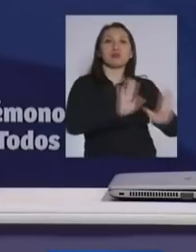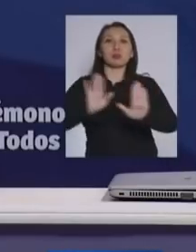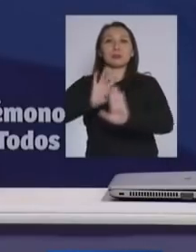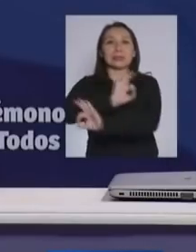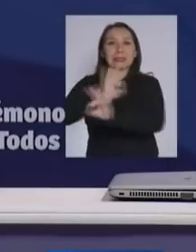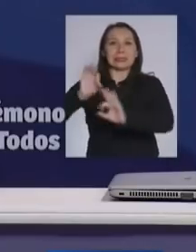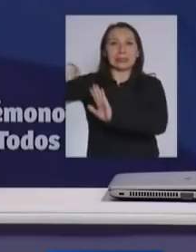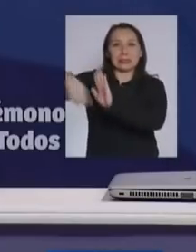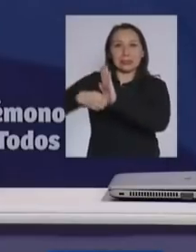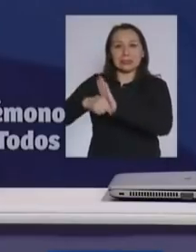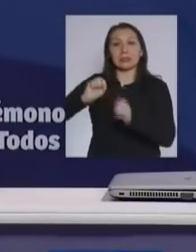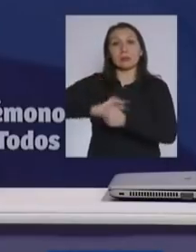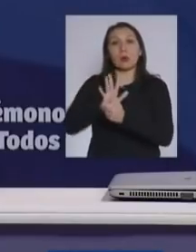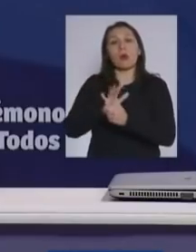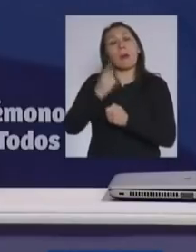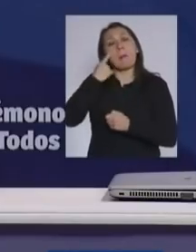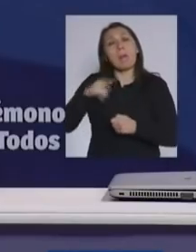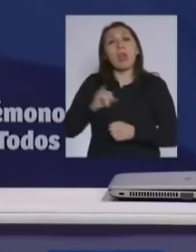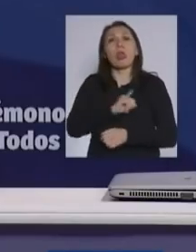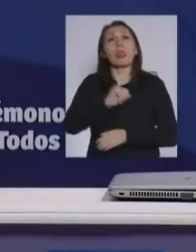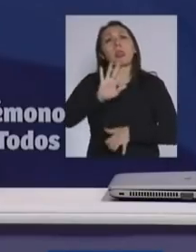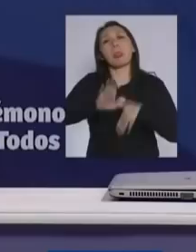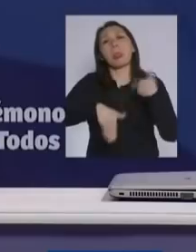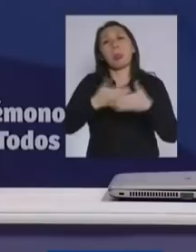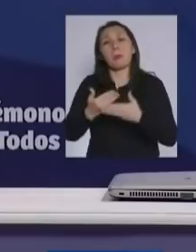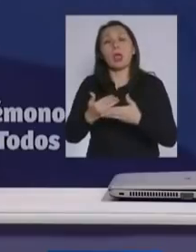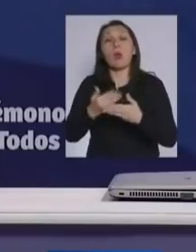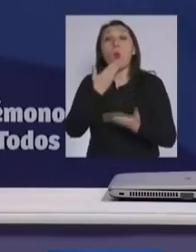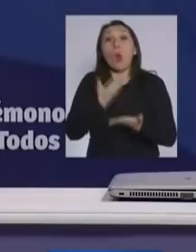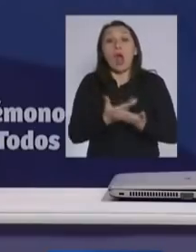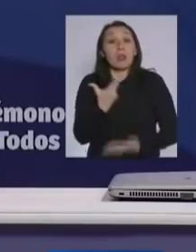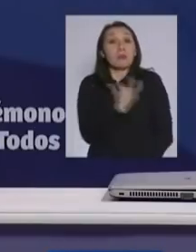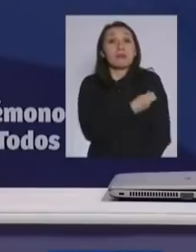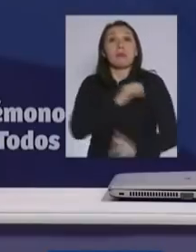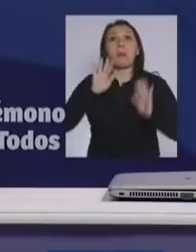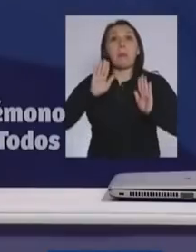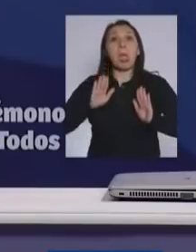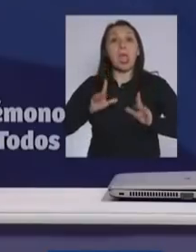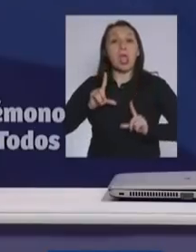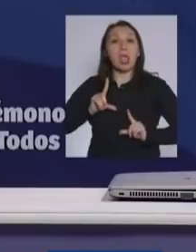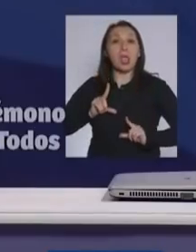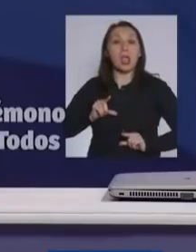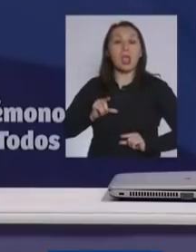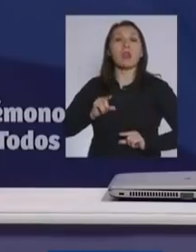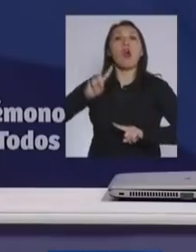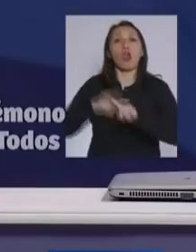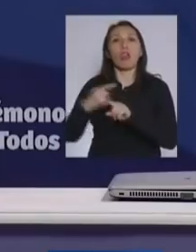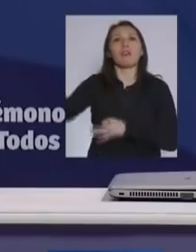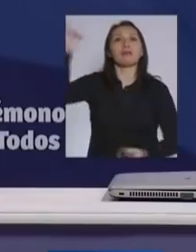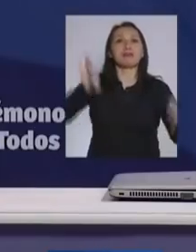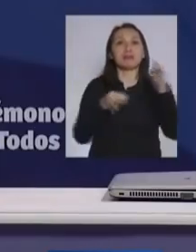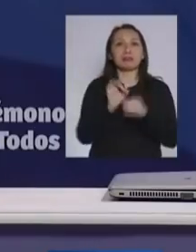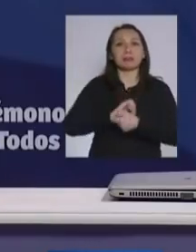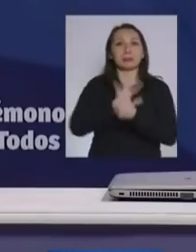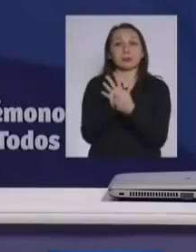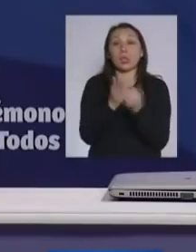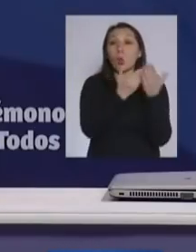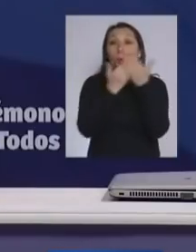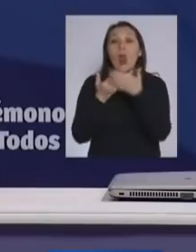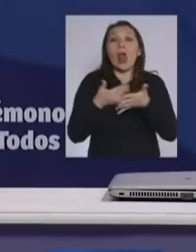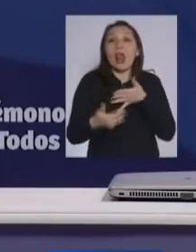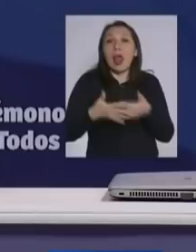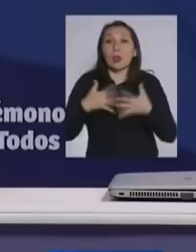virus, el virus va a volver a Chile cuando los anticuerpos bajen. Los anticuerpos naturales, según los estudios